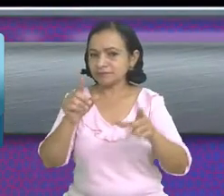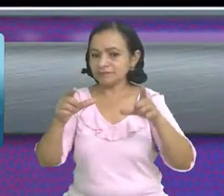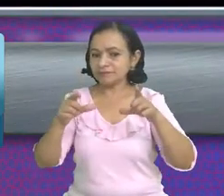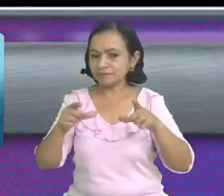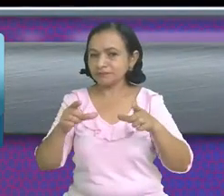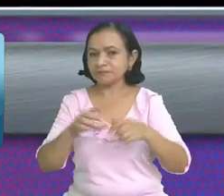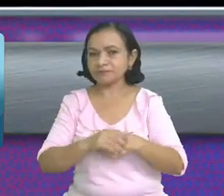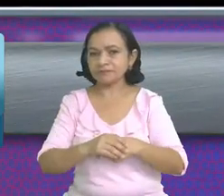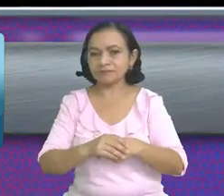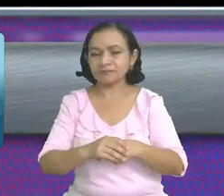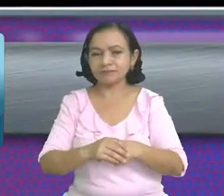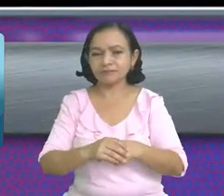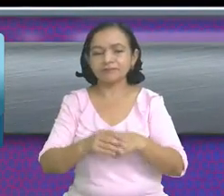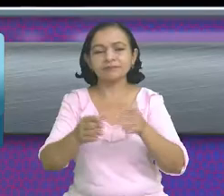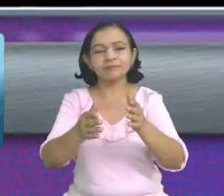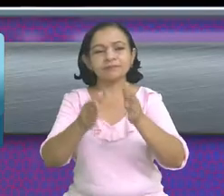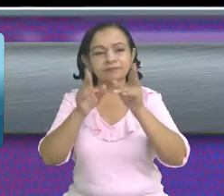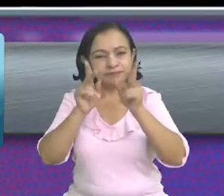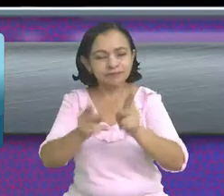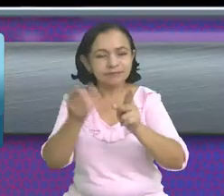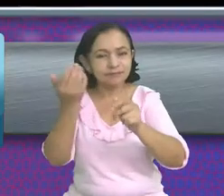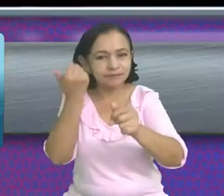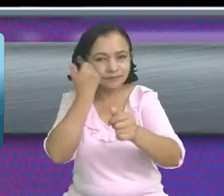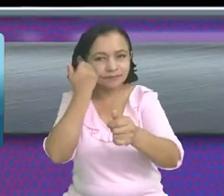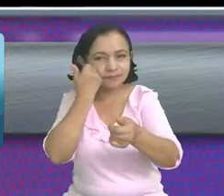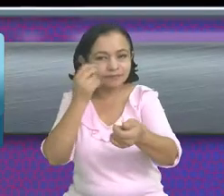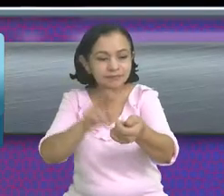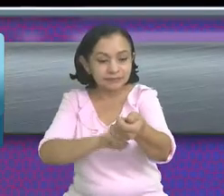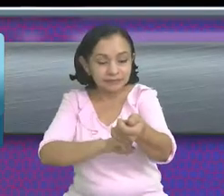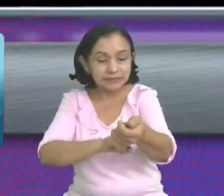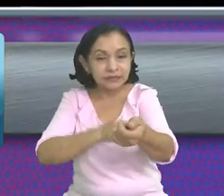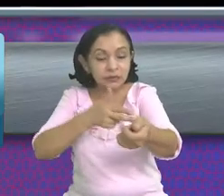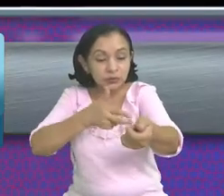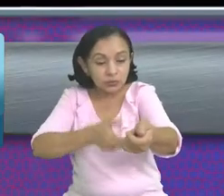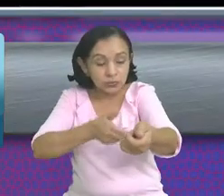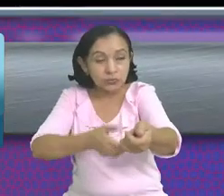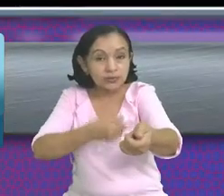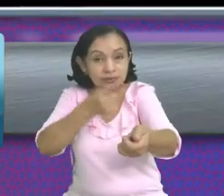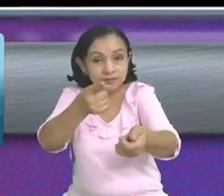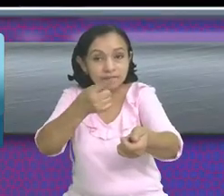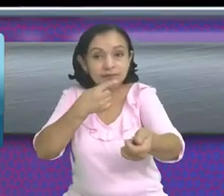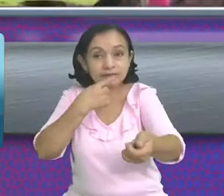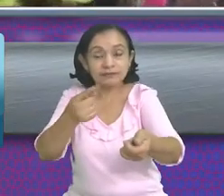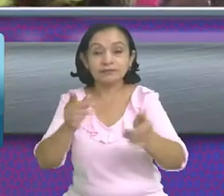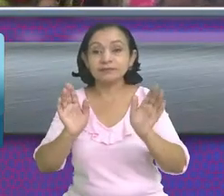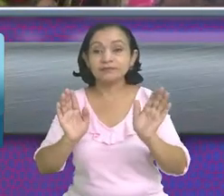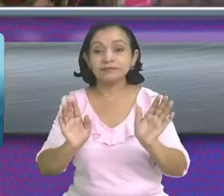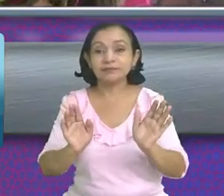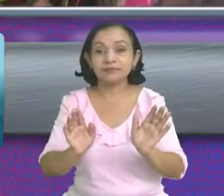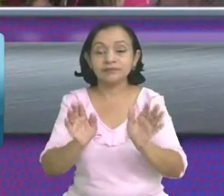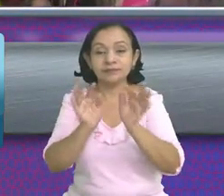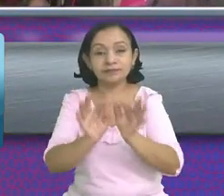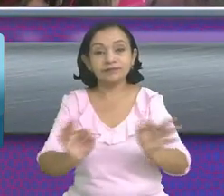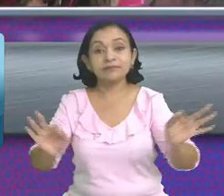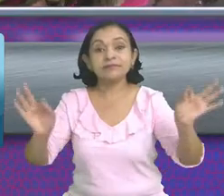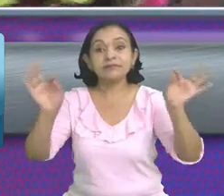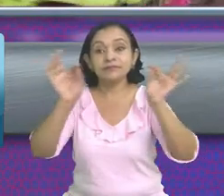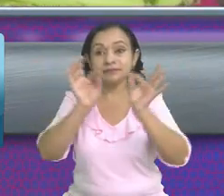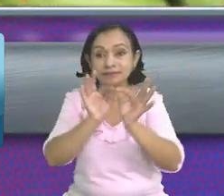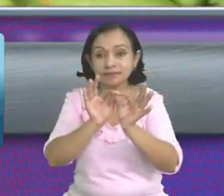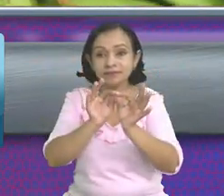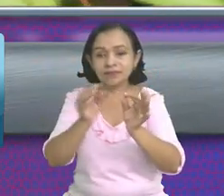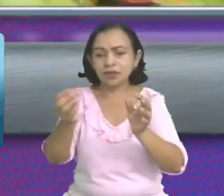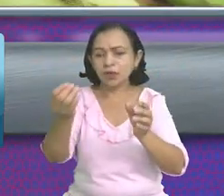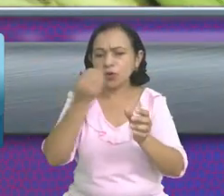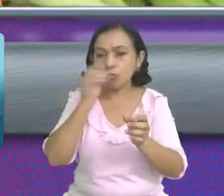ver, paciente crónico que le acabamos de decir que es hipertenso, diabético, lo que sea. Importantísimo, no es no